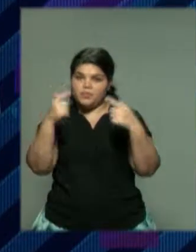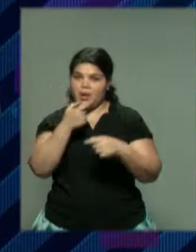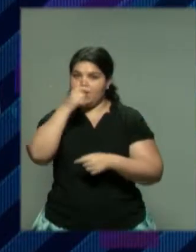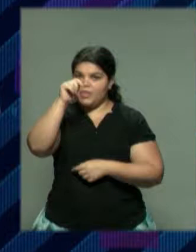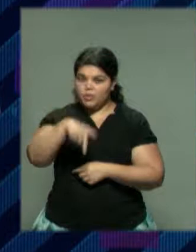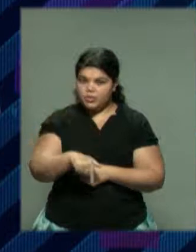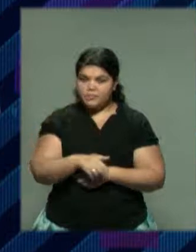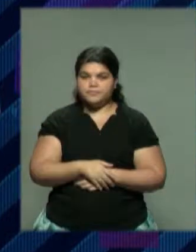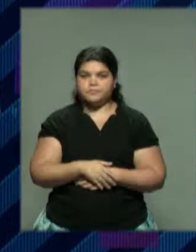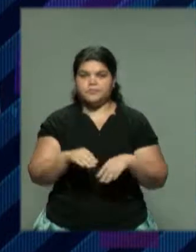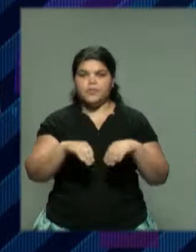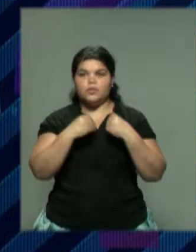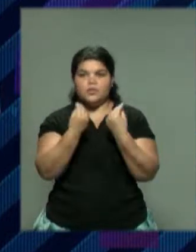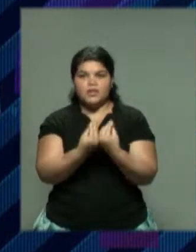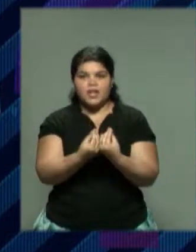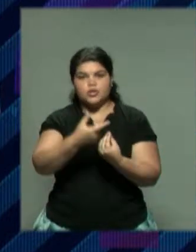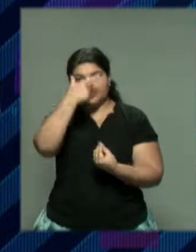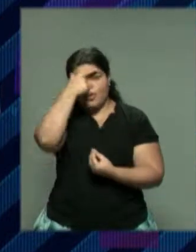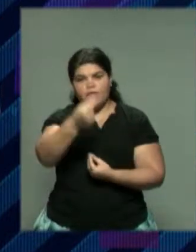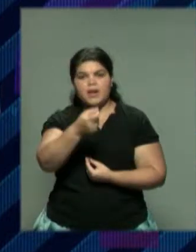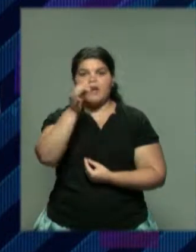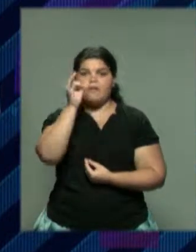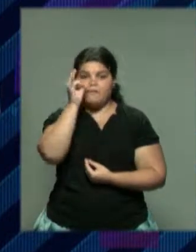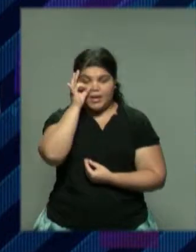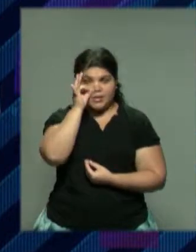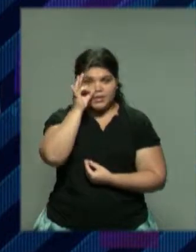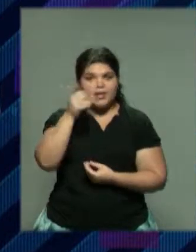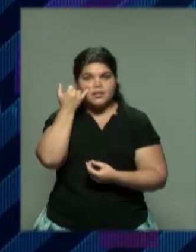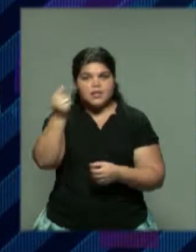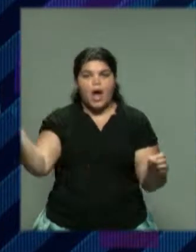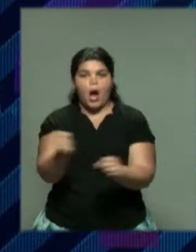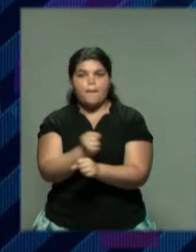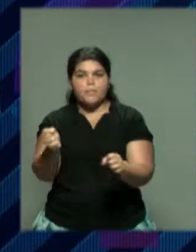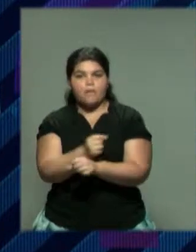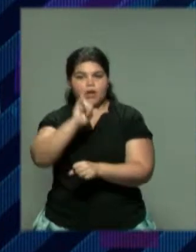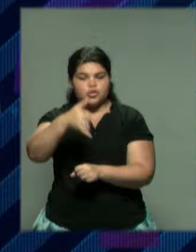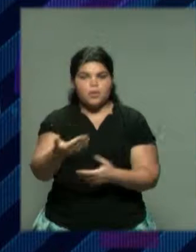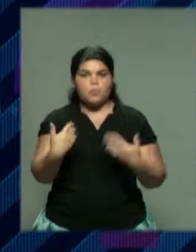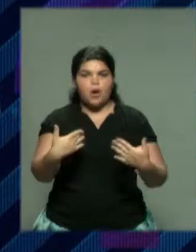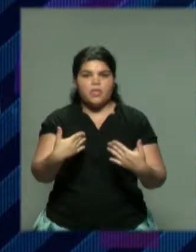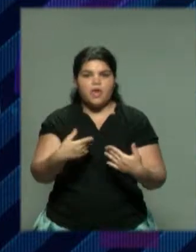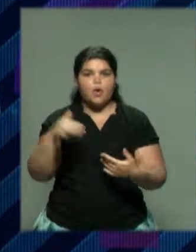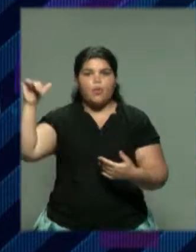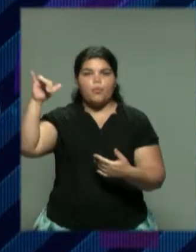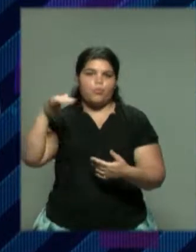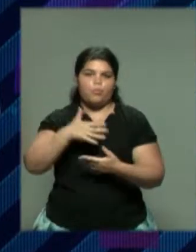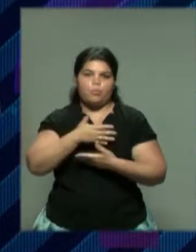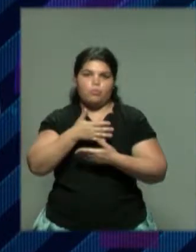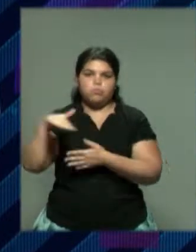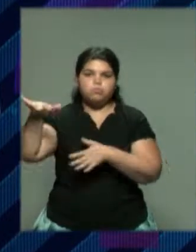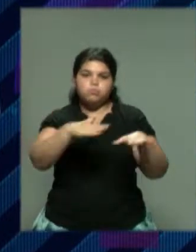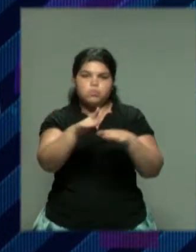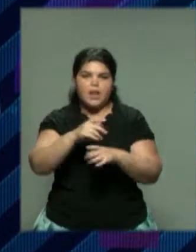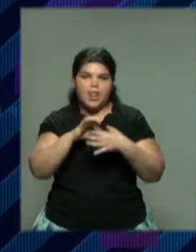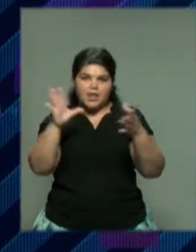hay 20 pilotos que cuentan con la licencia de la Federación Argentina de Vuelo Libre, requisito indispensable para poder ofrecer